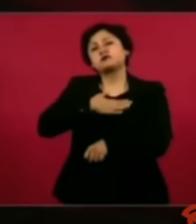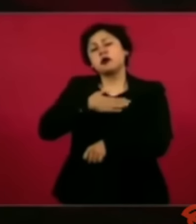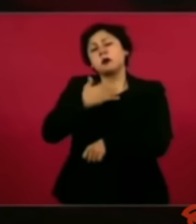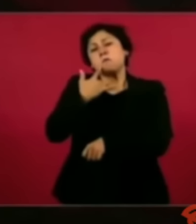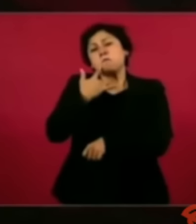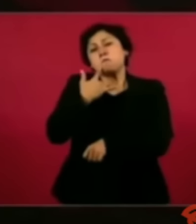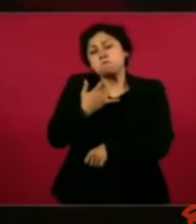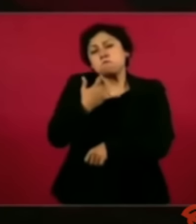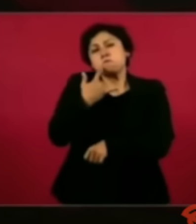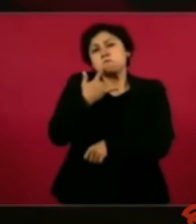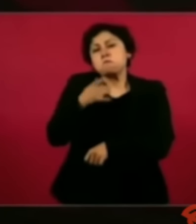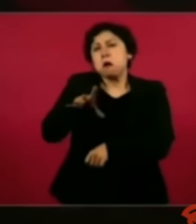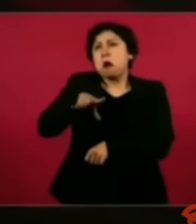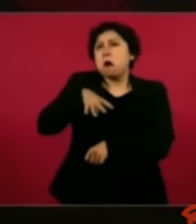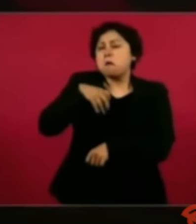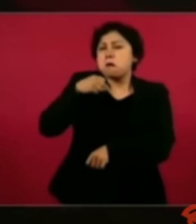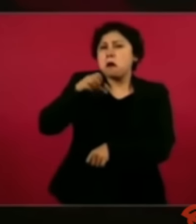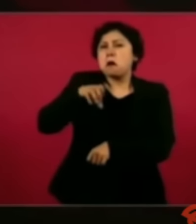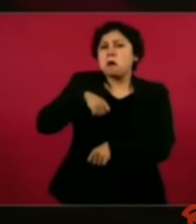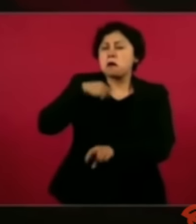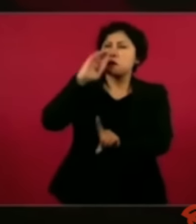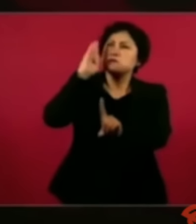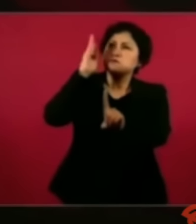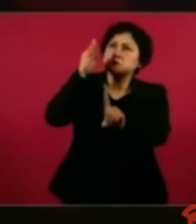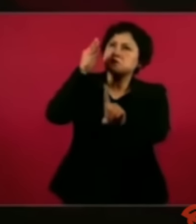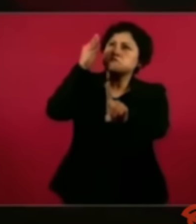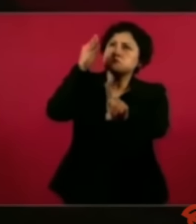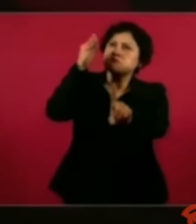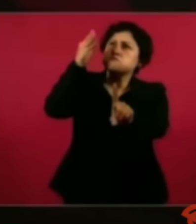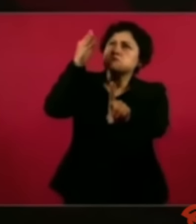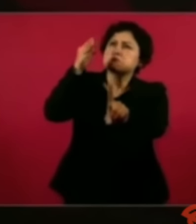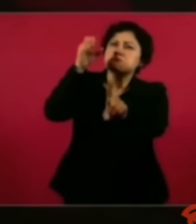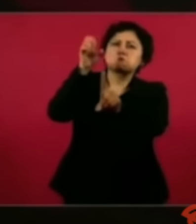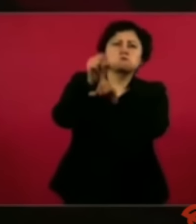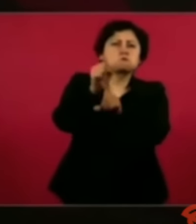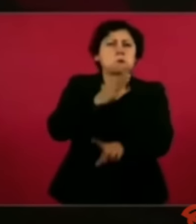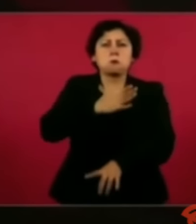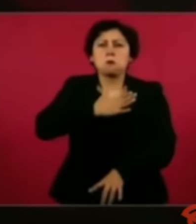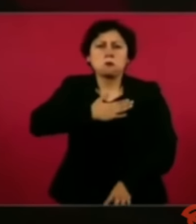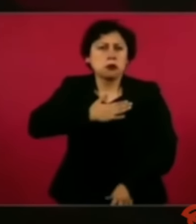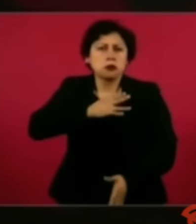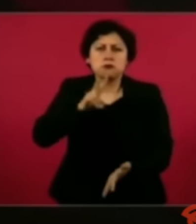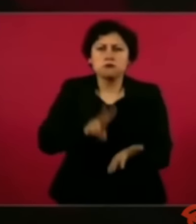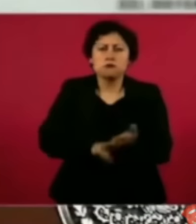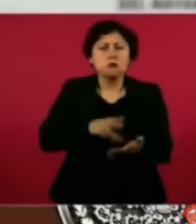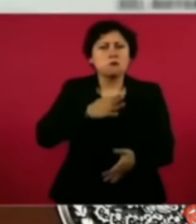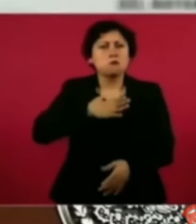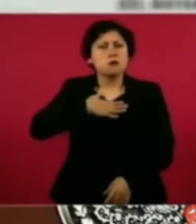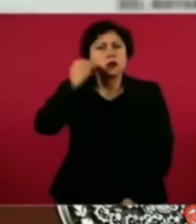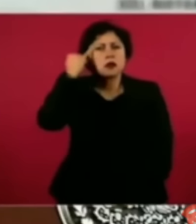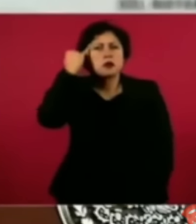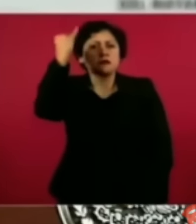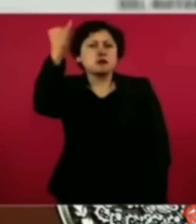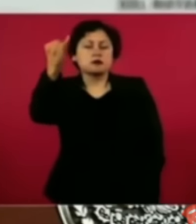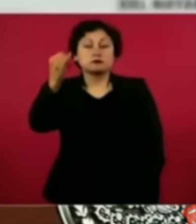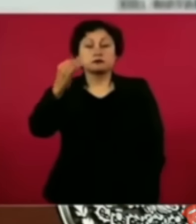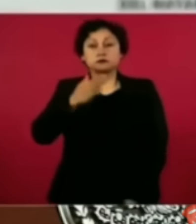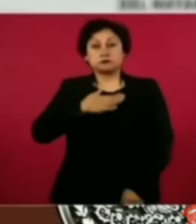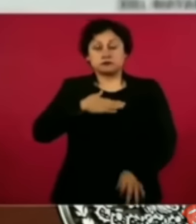siempre he pensado que la libertad no se implora, se conquista.